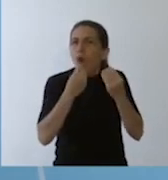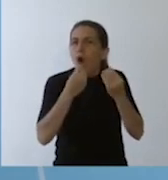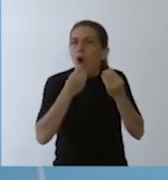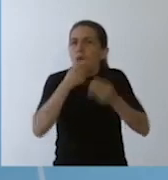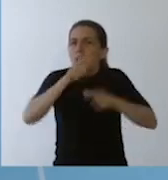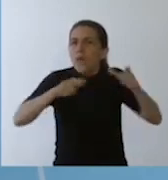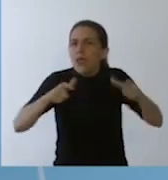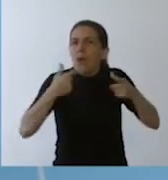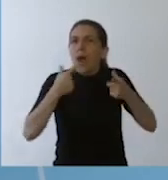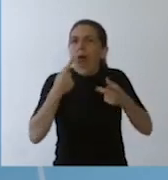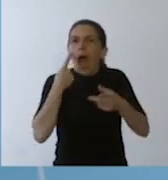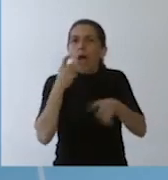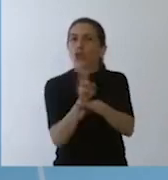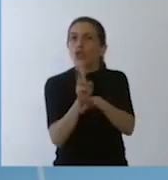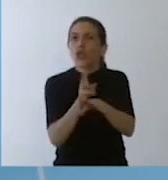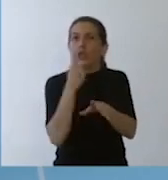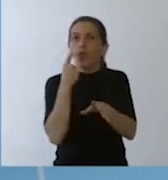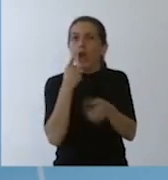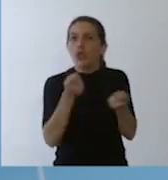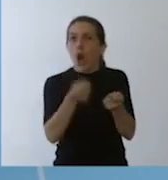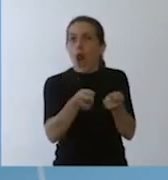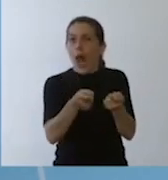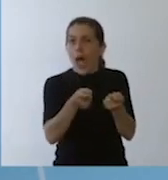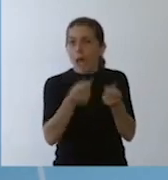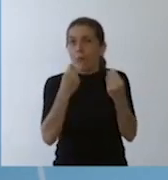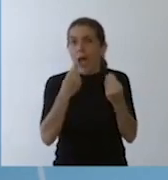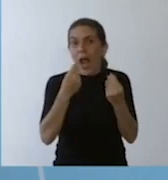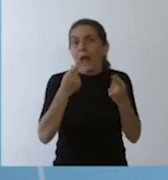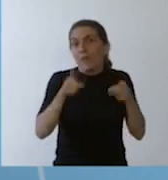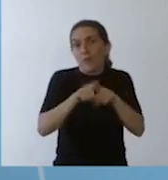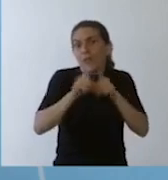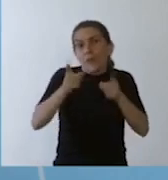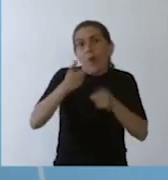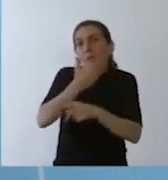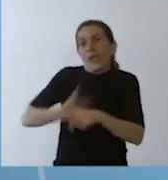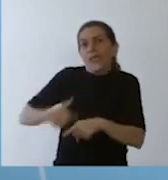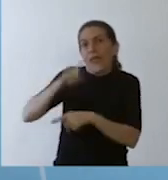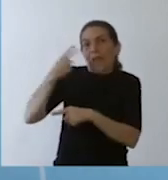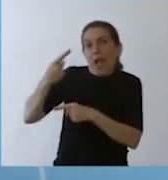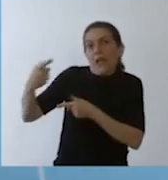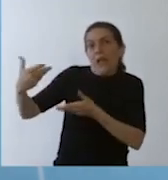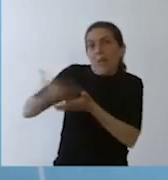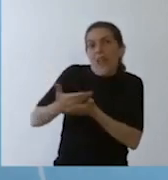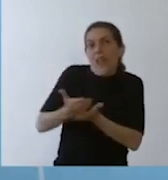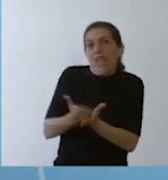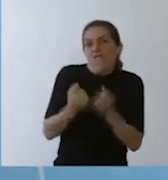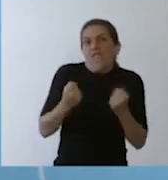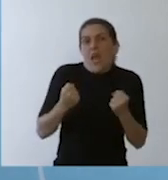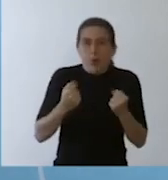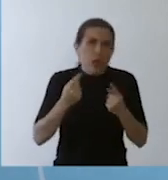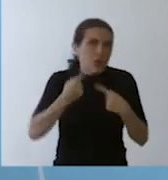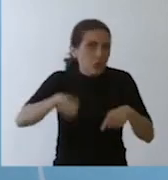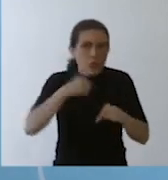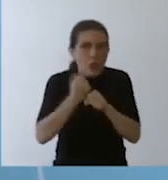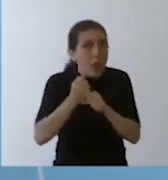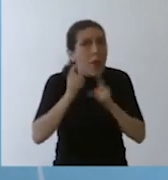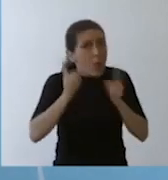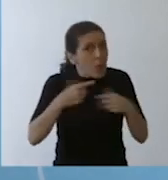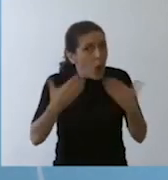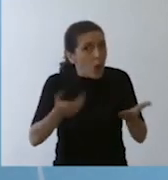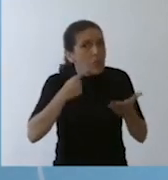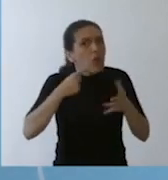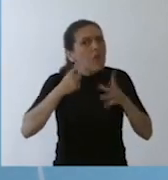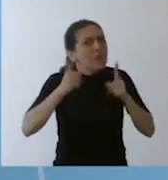esta pandemia, actuar en consecuencia, en consonancia con toda la firmeza que nos pide el presidente Fernández, así que eso es lo que estamos haciendo con todas